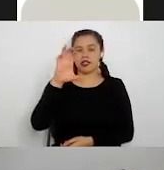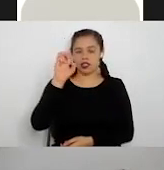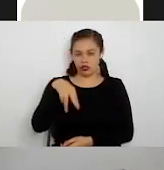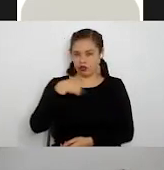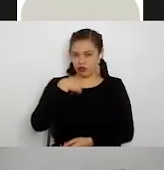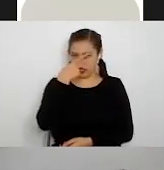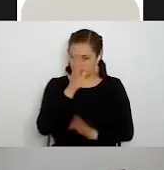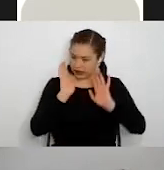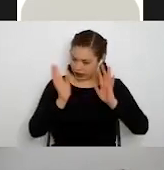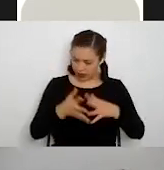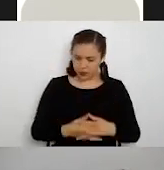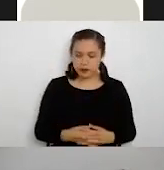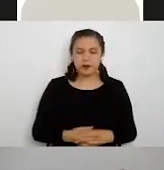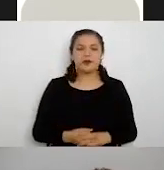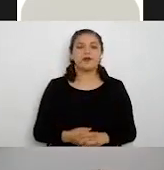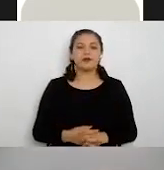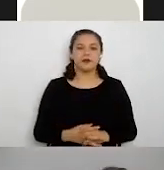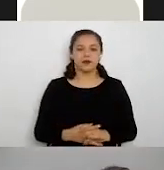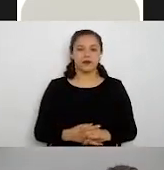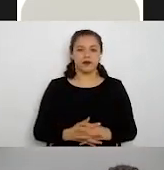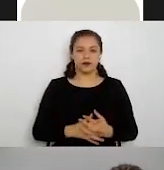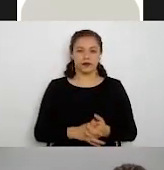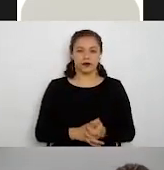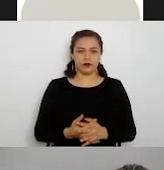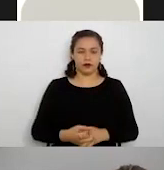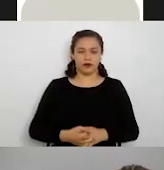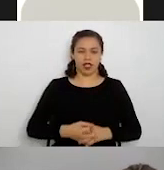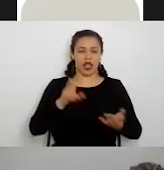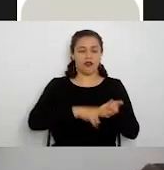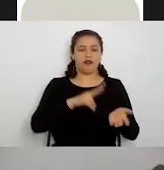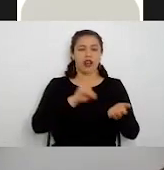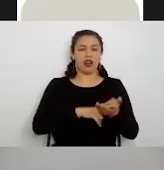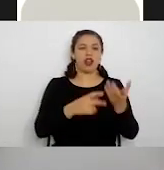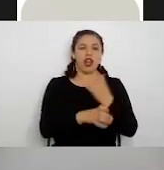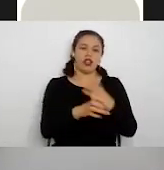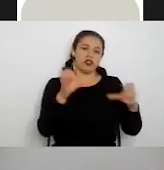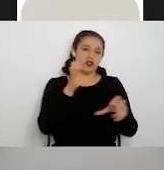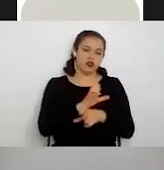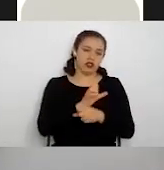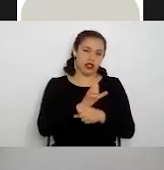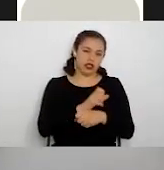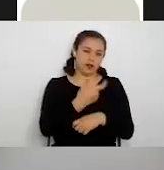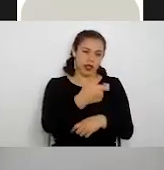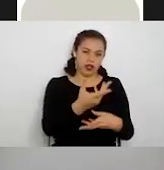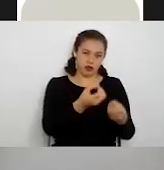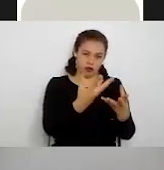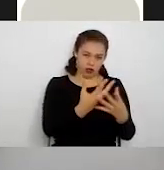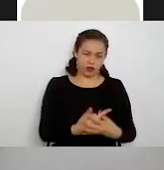dice, es los precios de las materias primas, y la otra